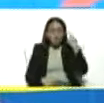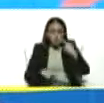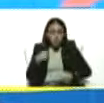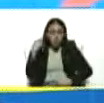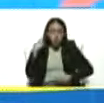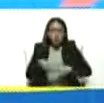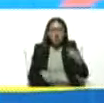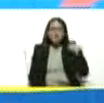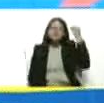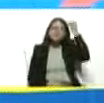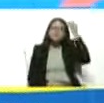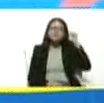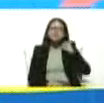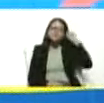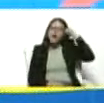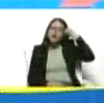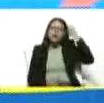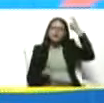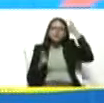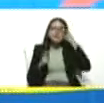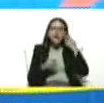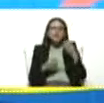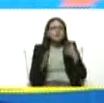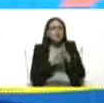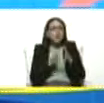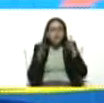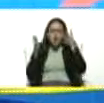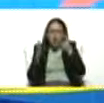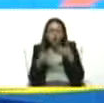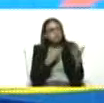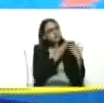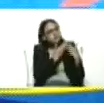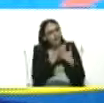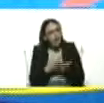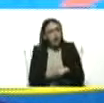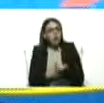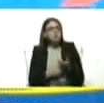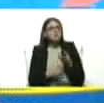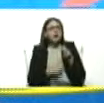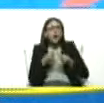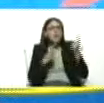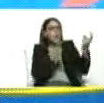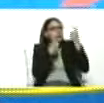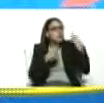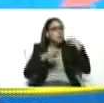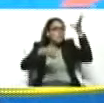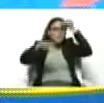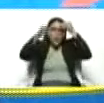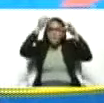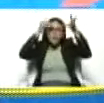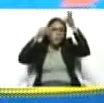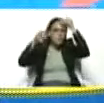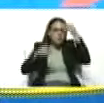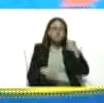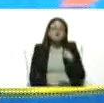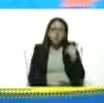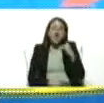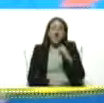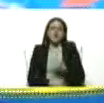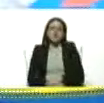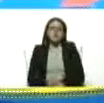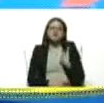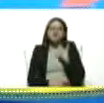piense en él, que recuerde un consejo. Yo tengo, el otro día Jorge lo vio,